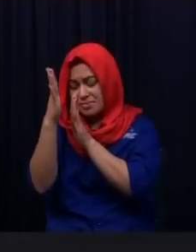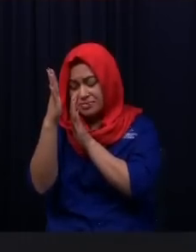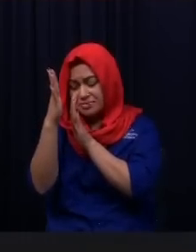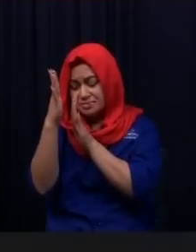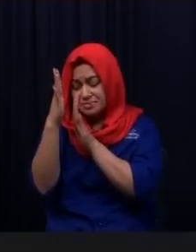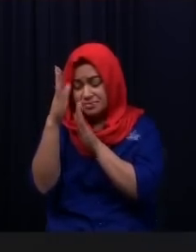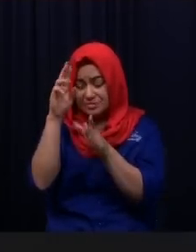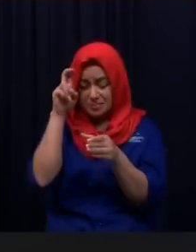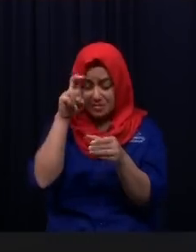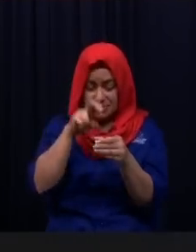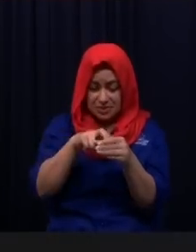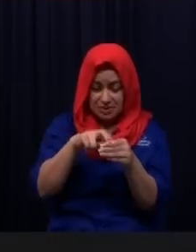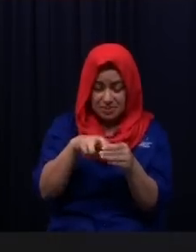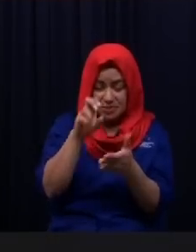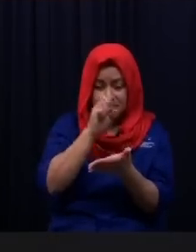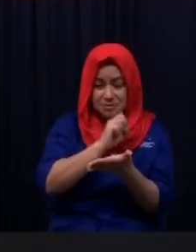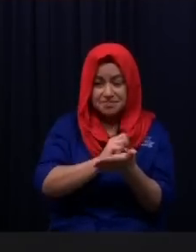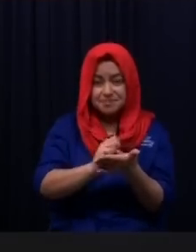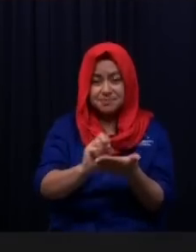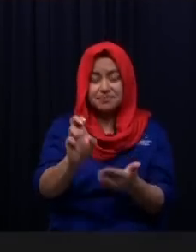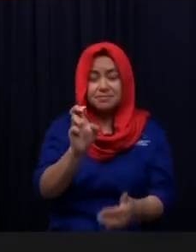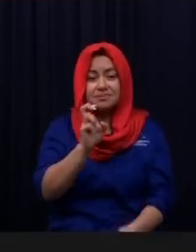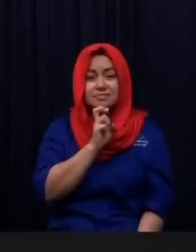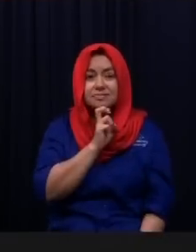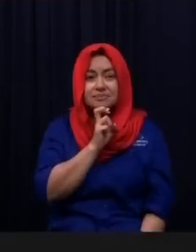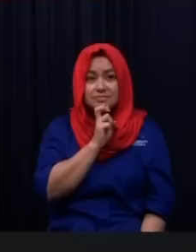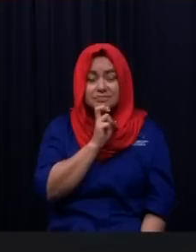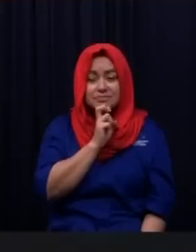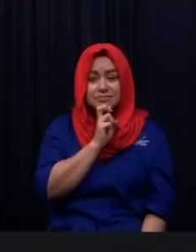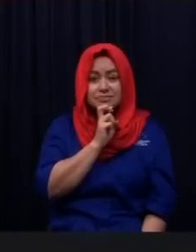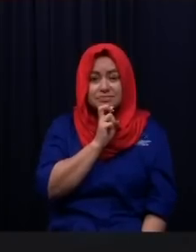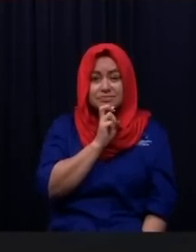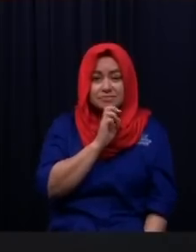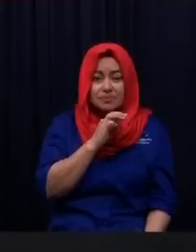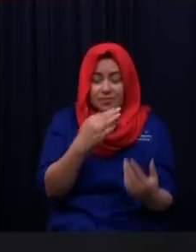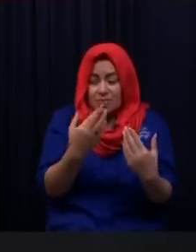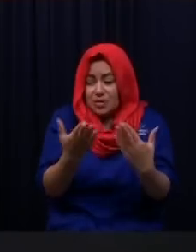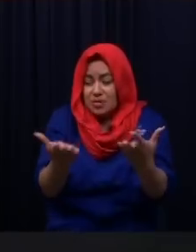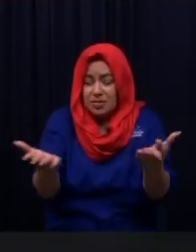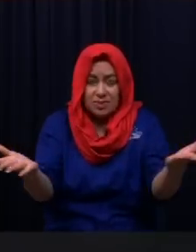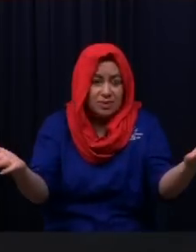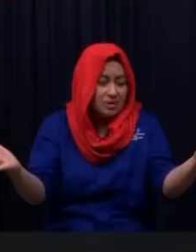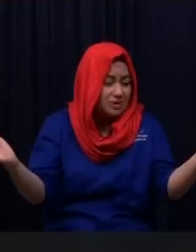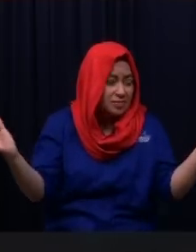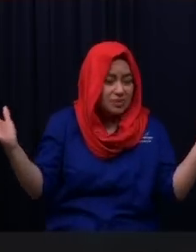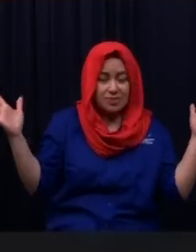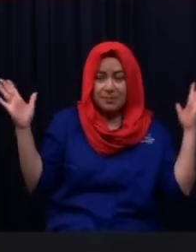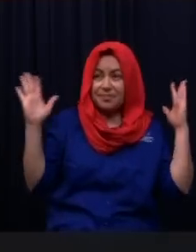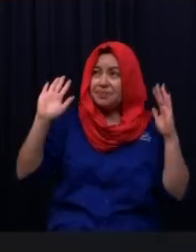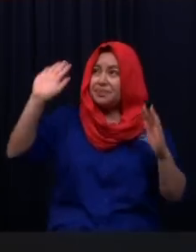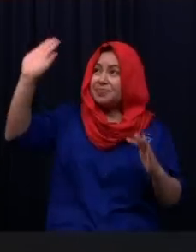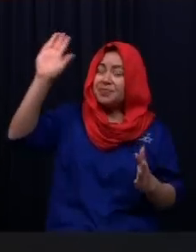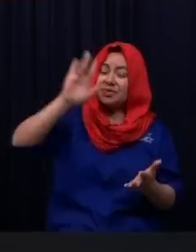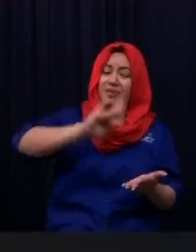comiendo de tu mesa hoy, rodeado de tu gloria